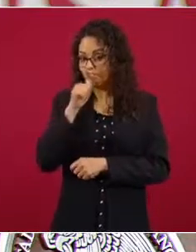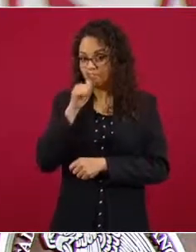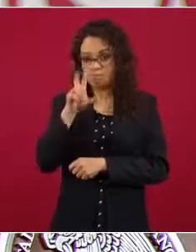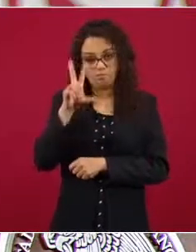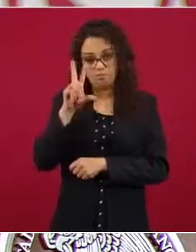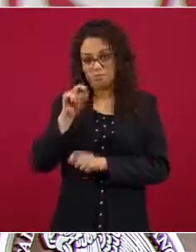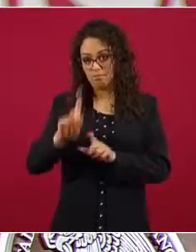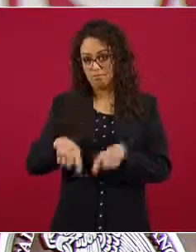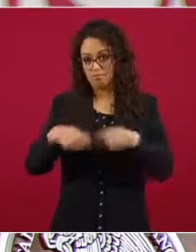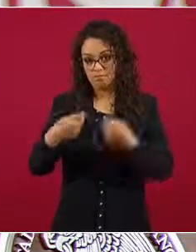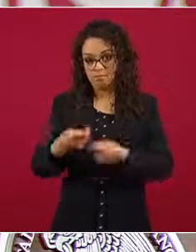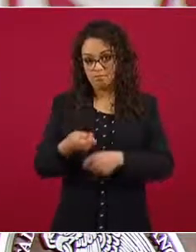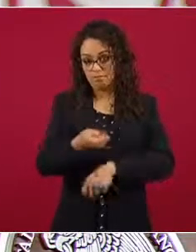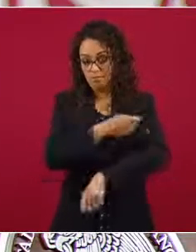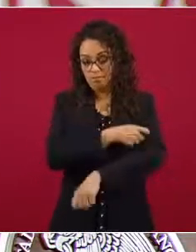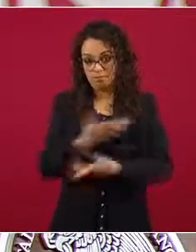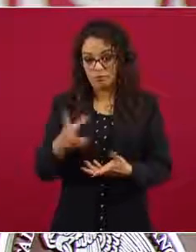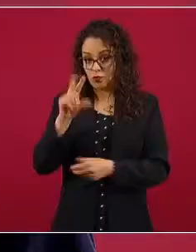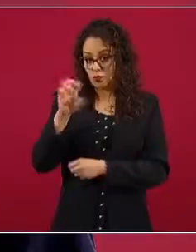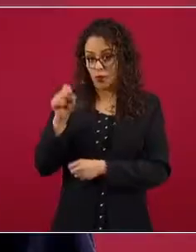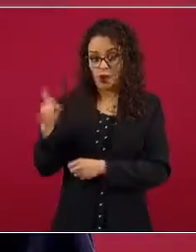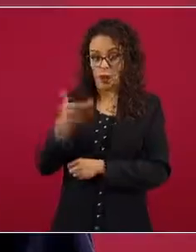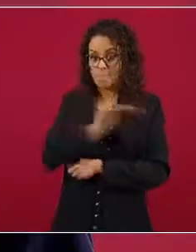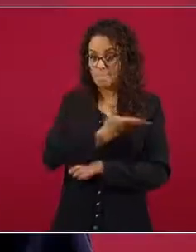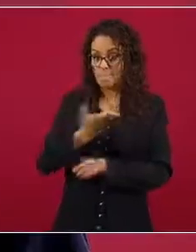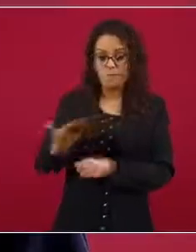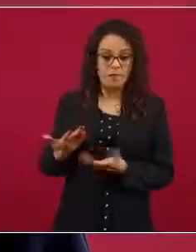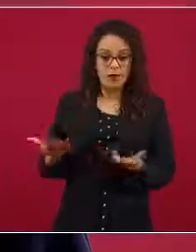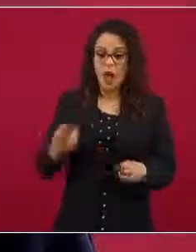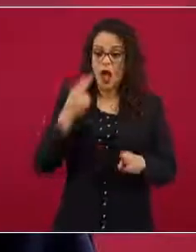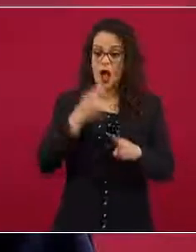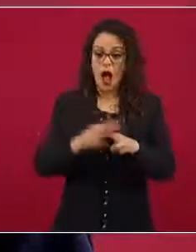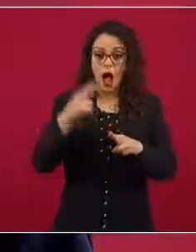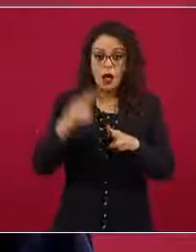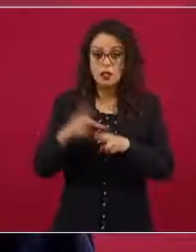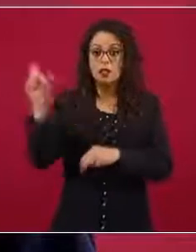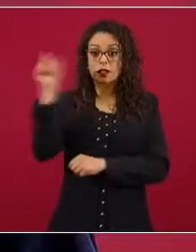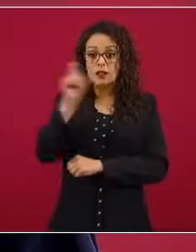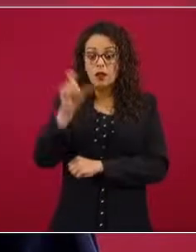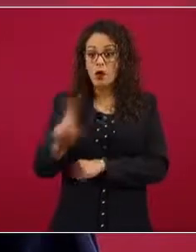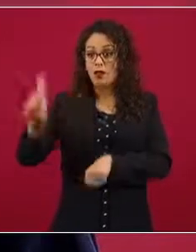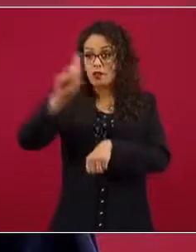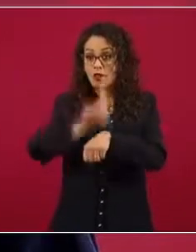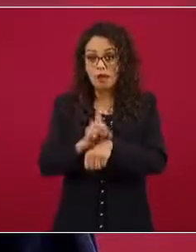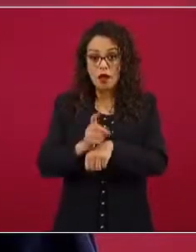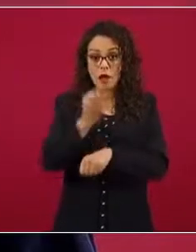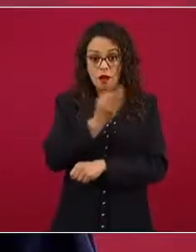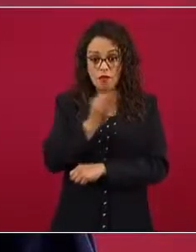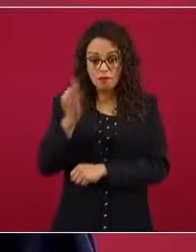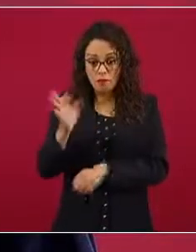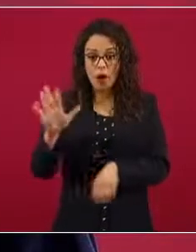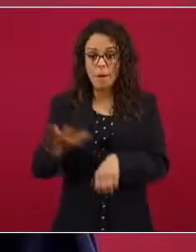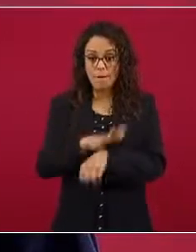no le corresponde al presidente hasta que me toque por mi edad,